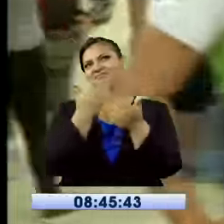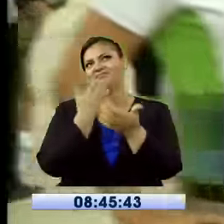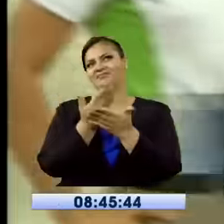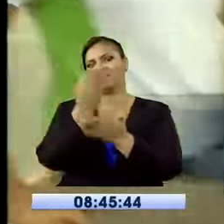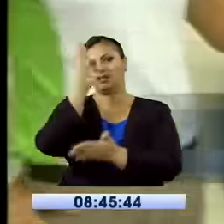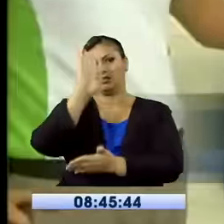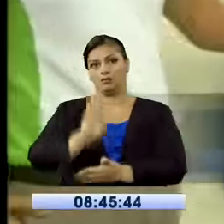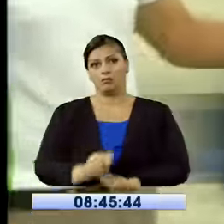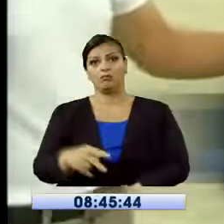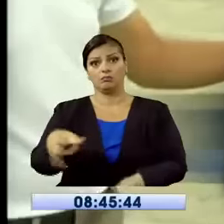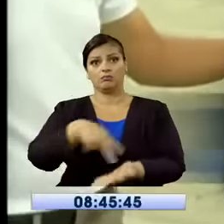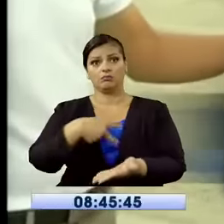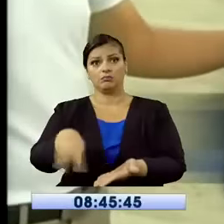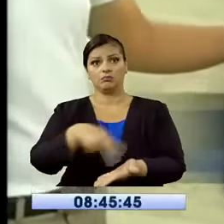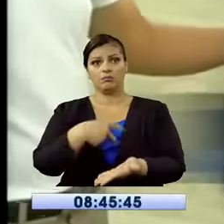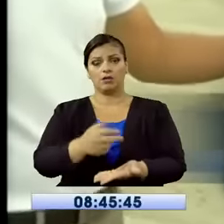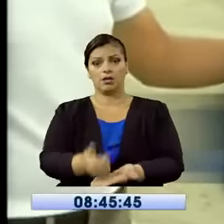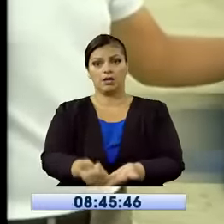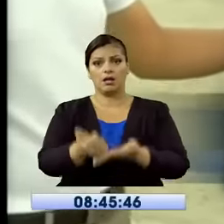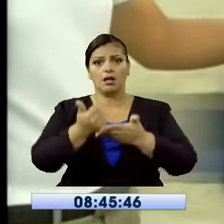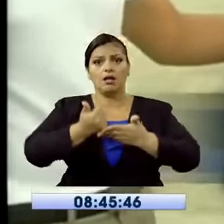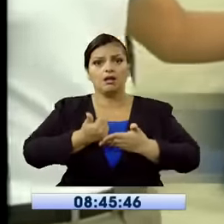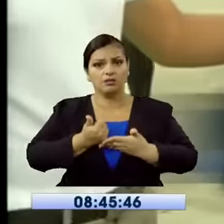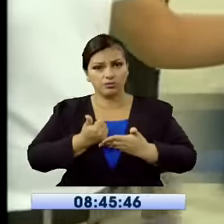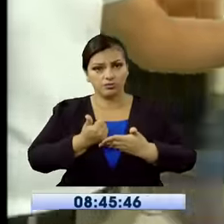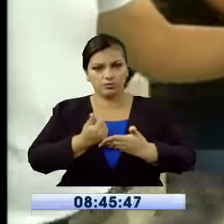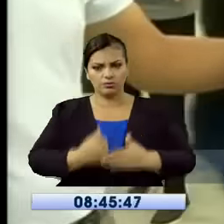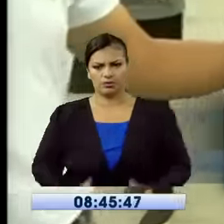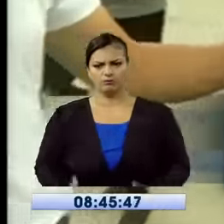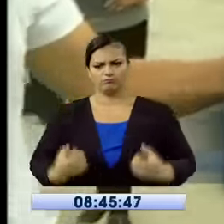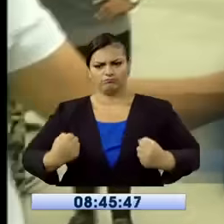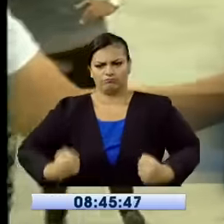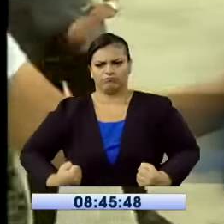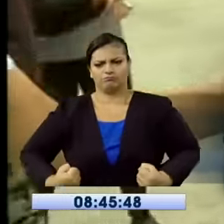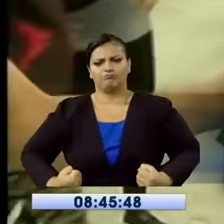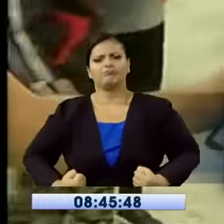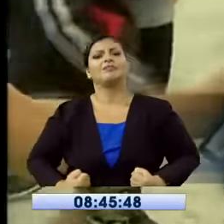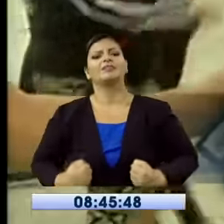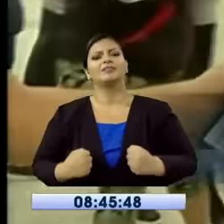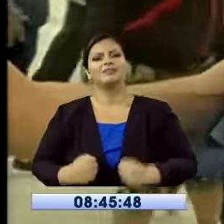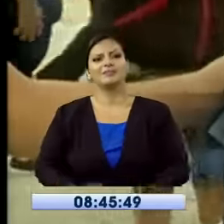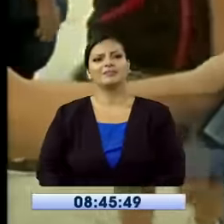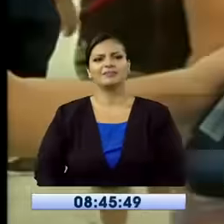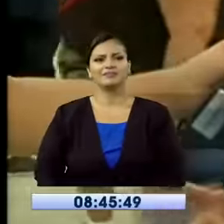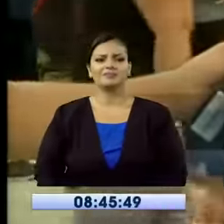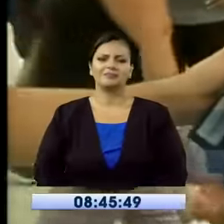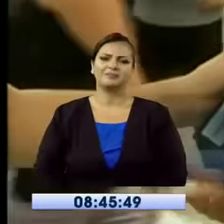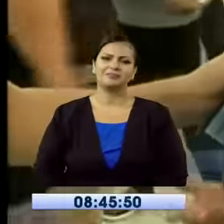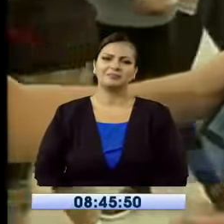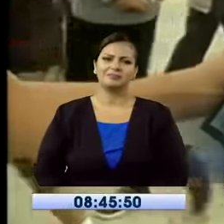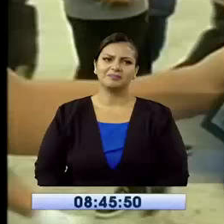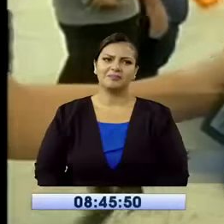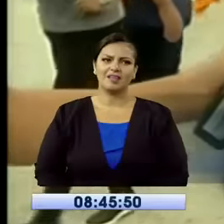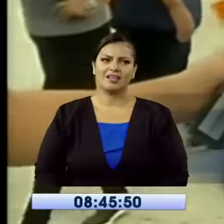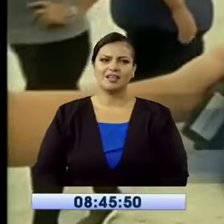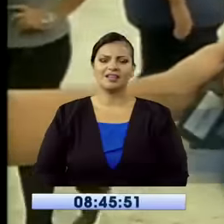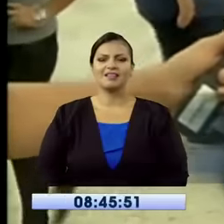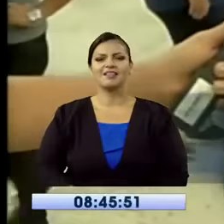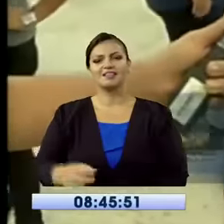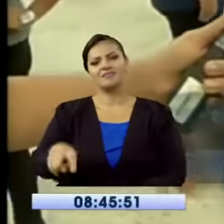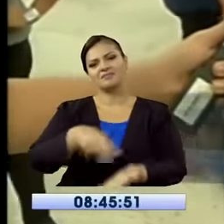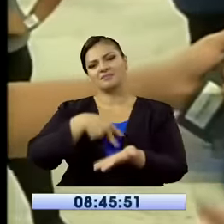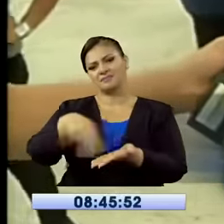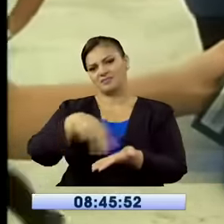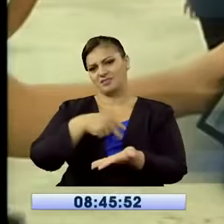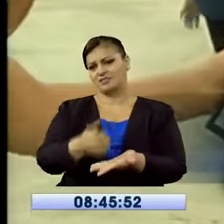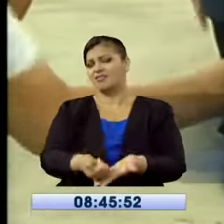que a nosotros nos llena de, principalmente de energía. Hay algo que nosotros, la edad que nosotros tenemos, es algo que